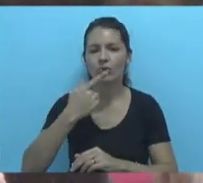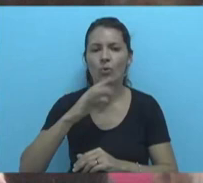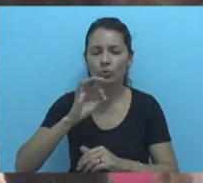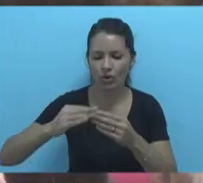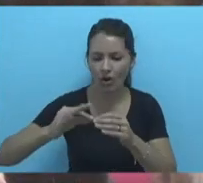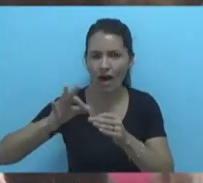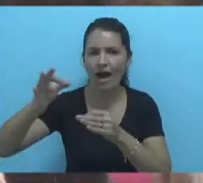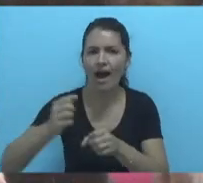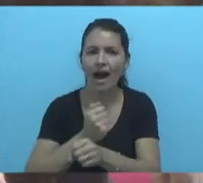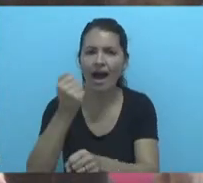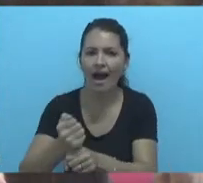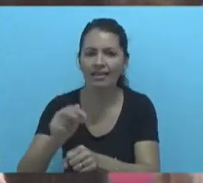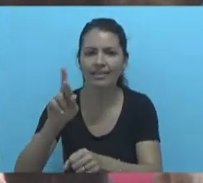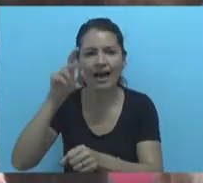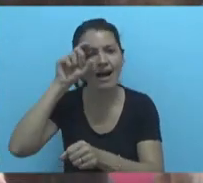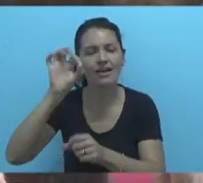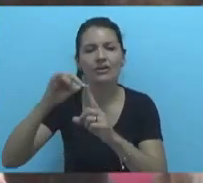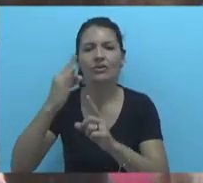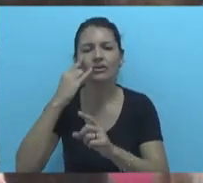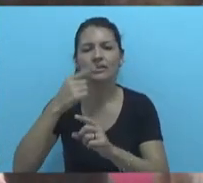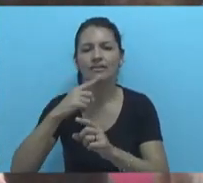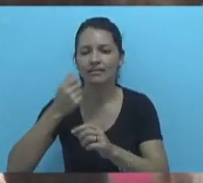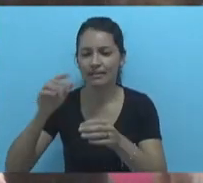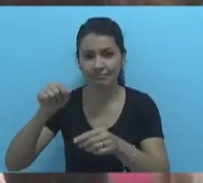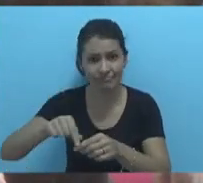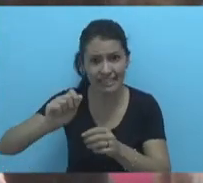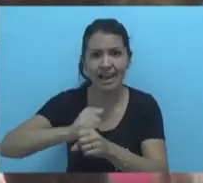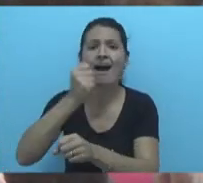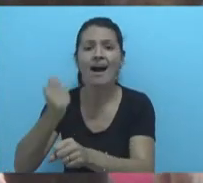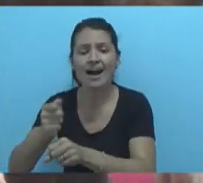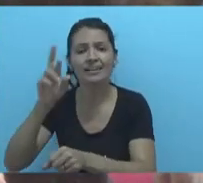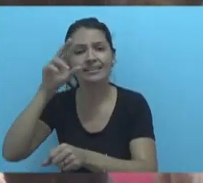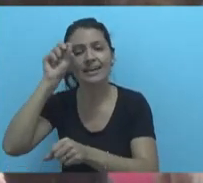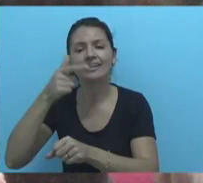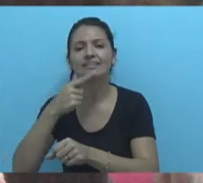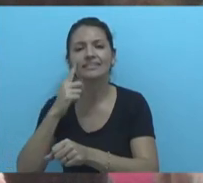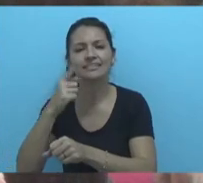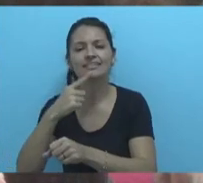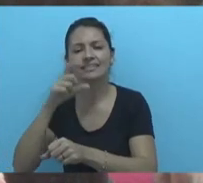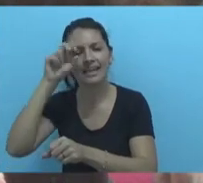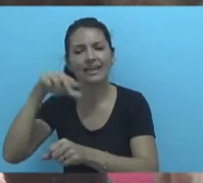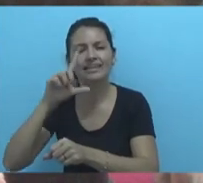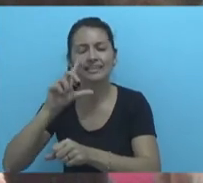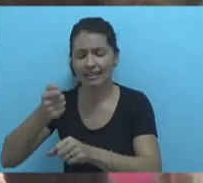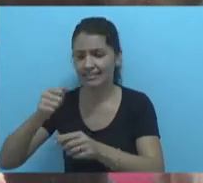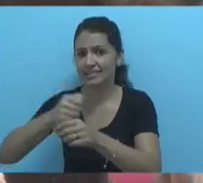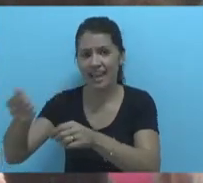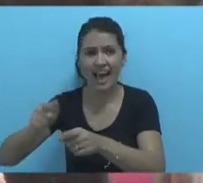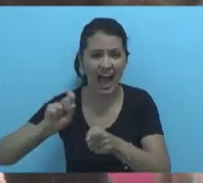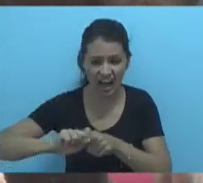Resistencia y que se llame rápidamente la licitación de la autovía del tramo Santa Fe-San